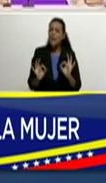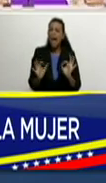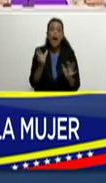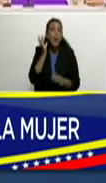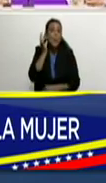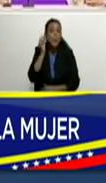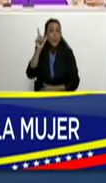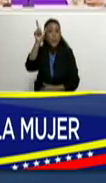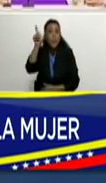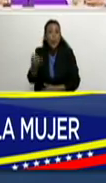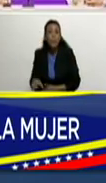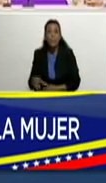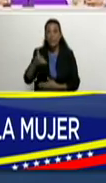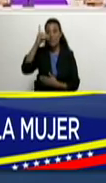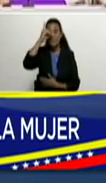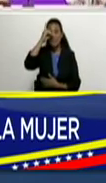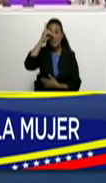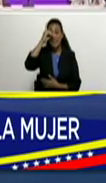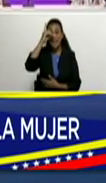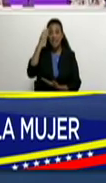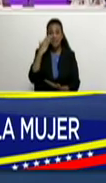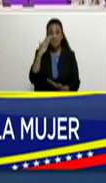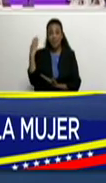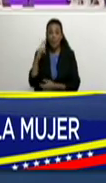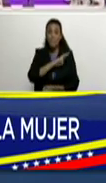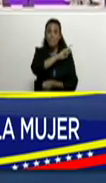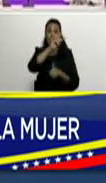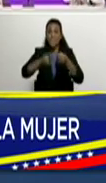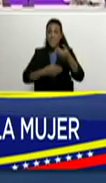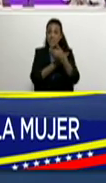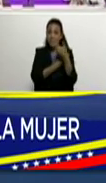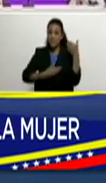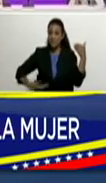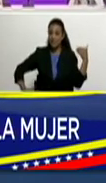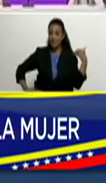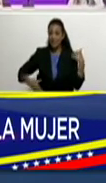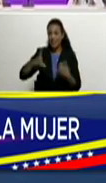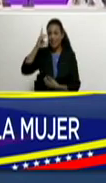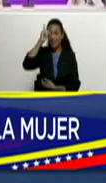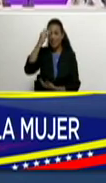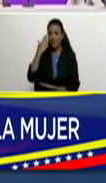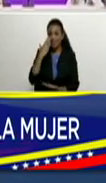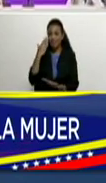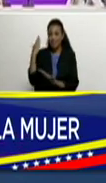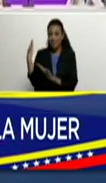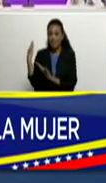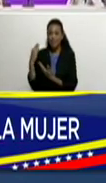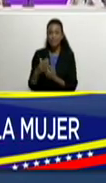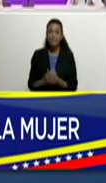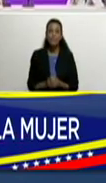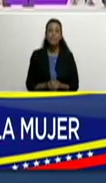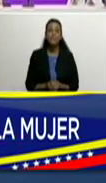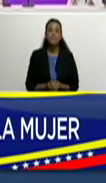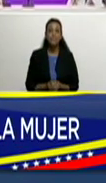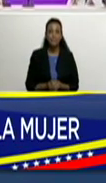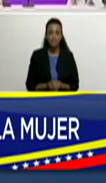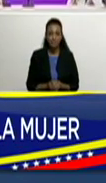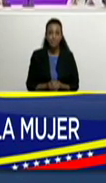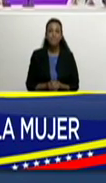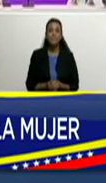compañera Delcy Eloína Rodríguez Gómez, vicepresidenta ejecutiva de la